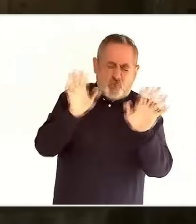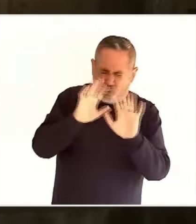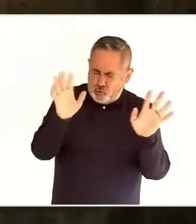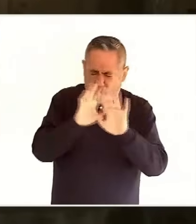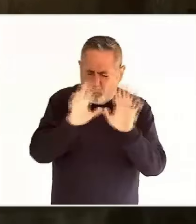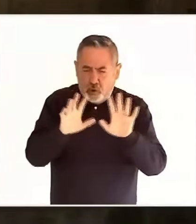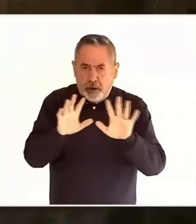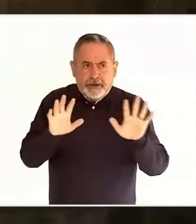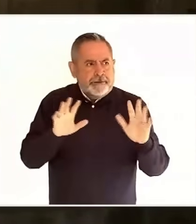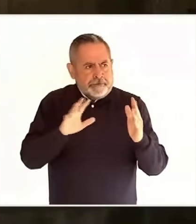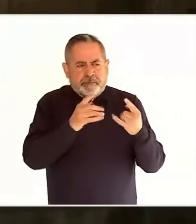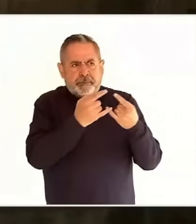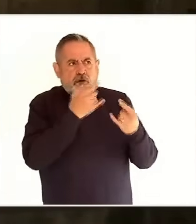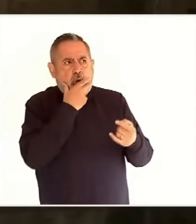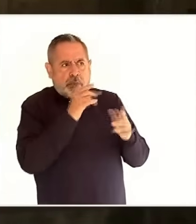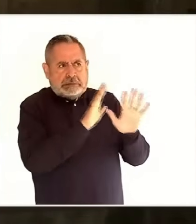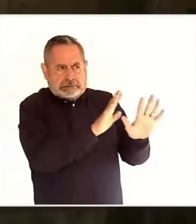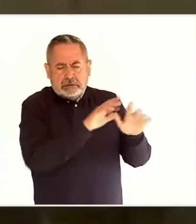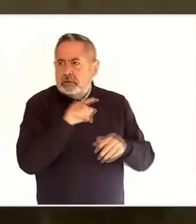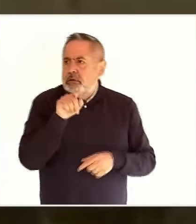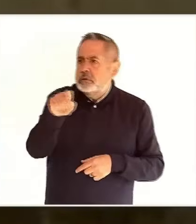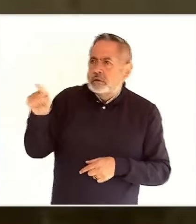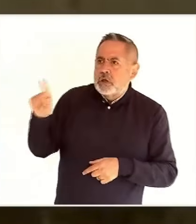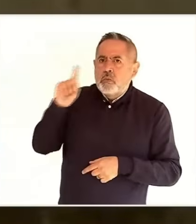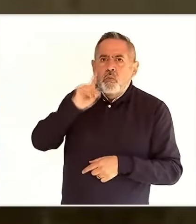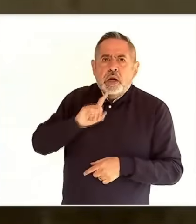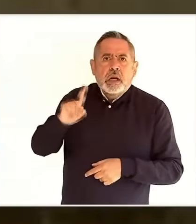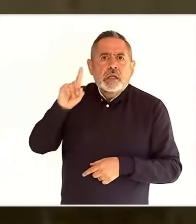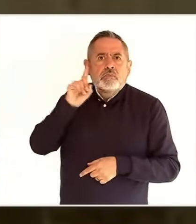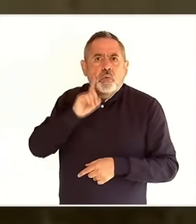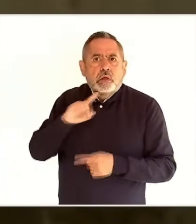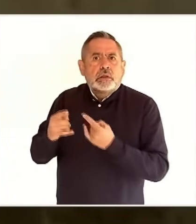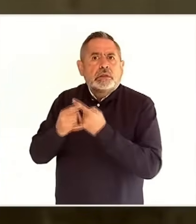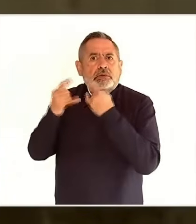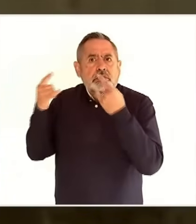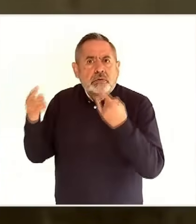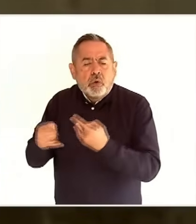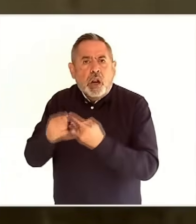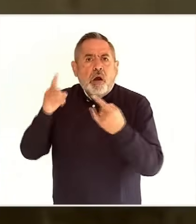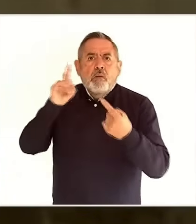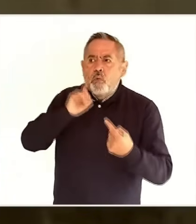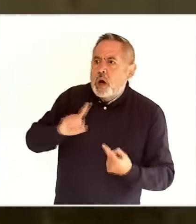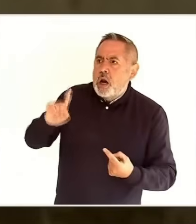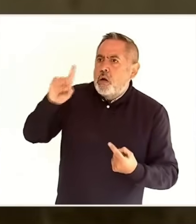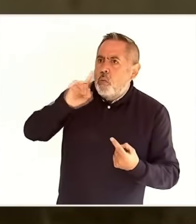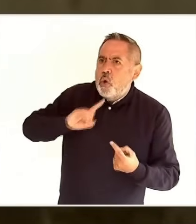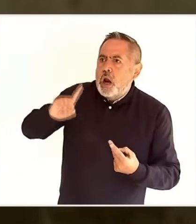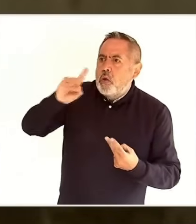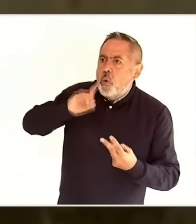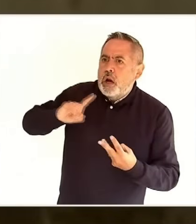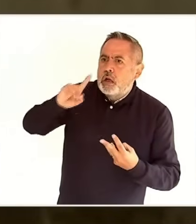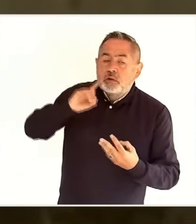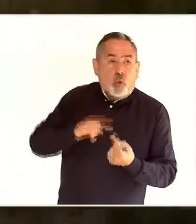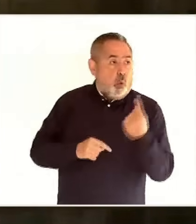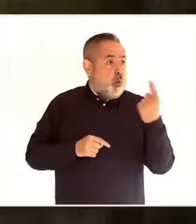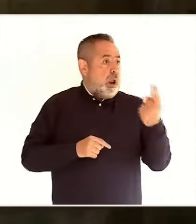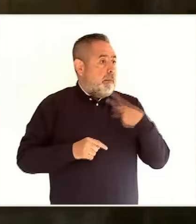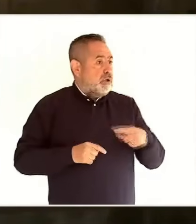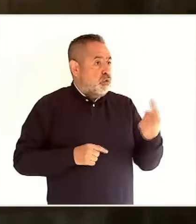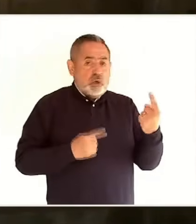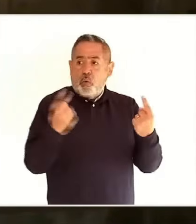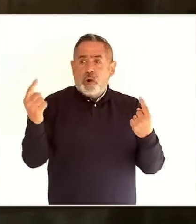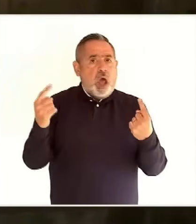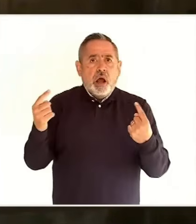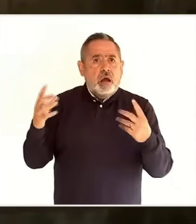de comprender que los grandes momentos de la historia rara vez son obra de una sola figura. Son